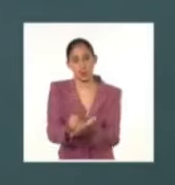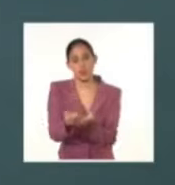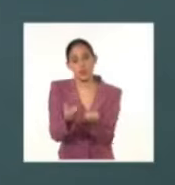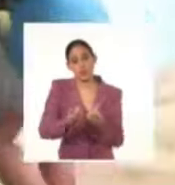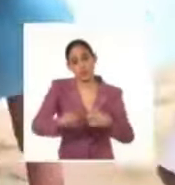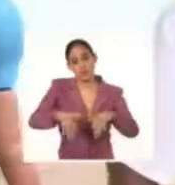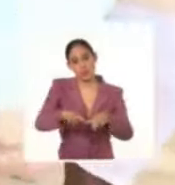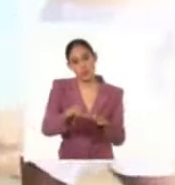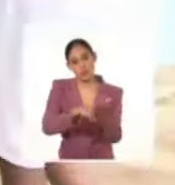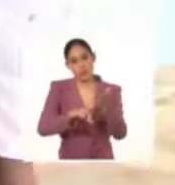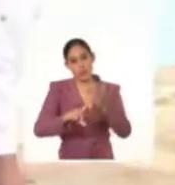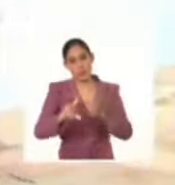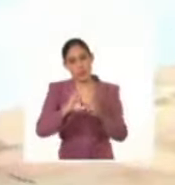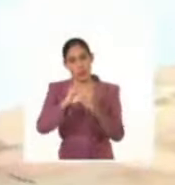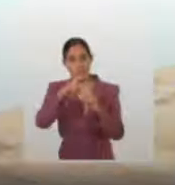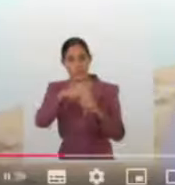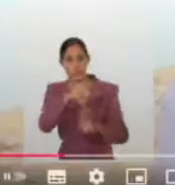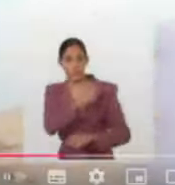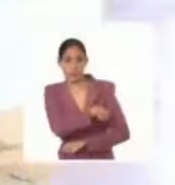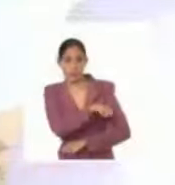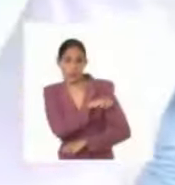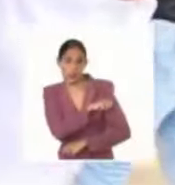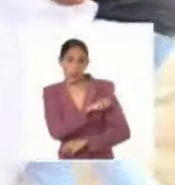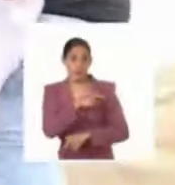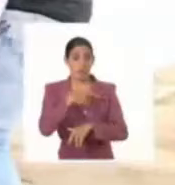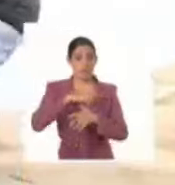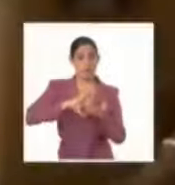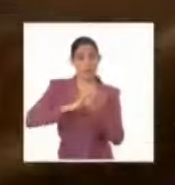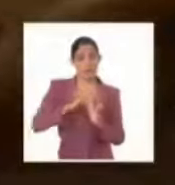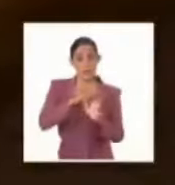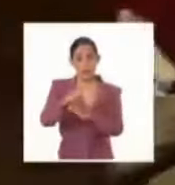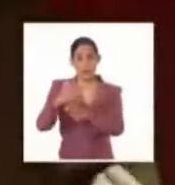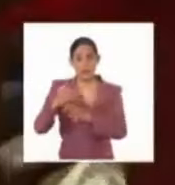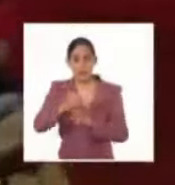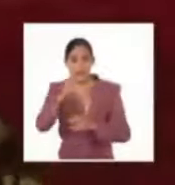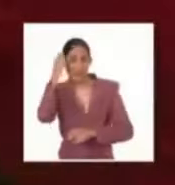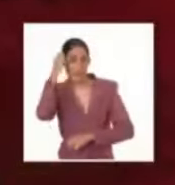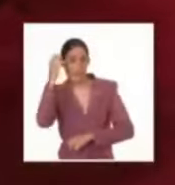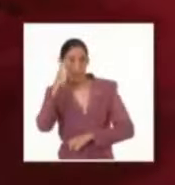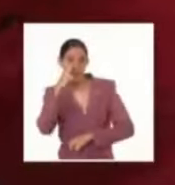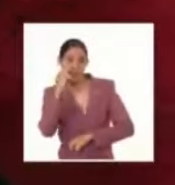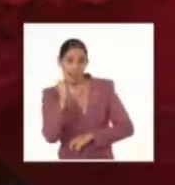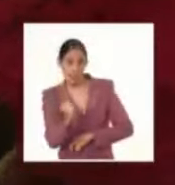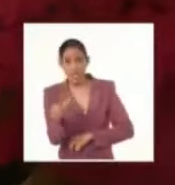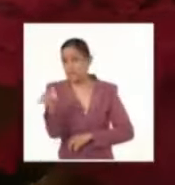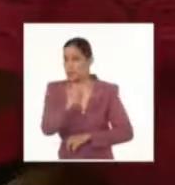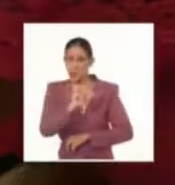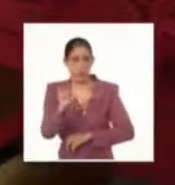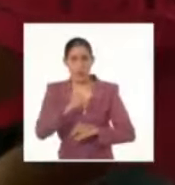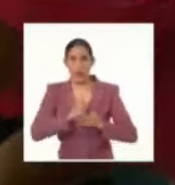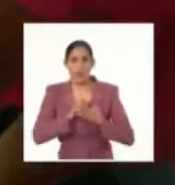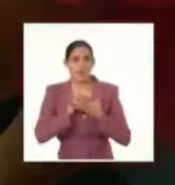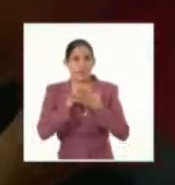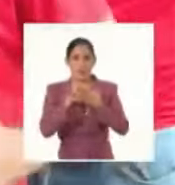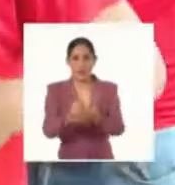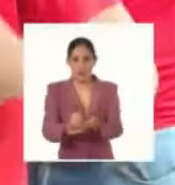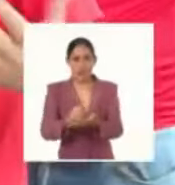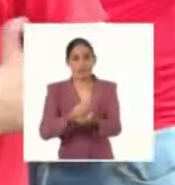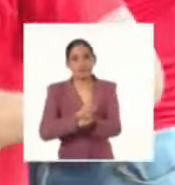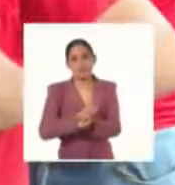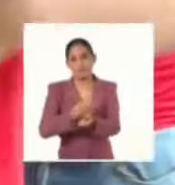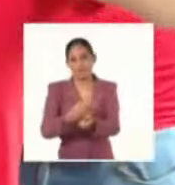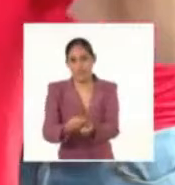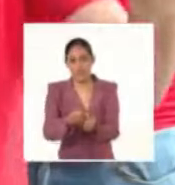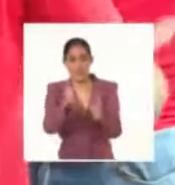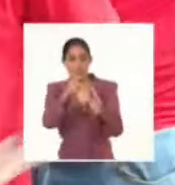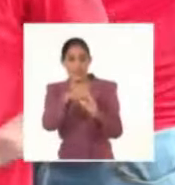hermanos Guantánamo. Formas de gestión estatal en la capital no han estado ajenas al llamado de la Central de Trabajadores de Cuba. Es de